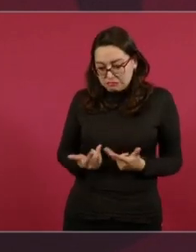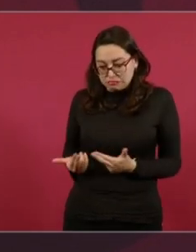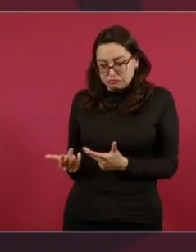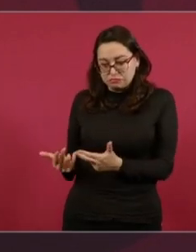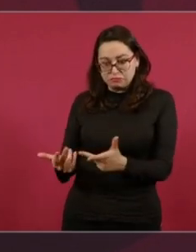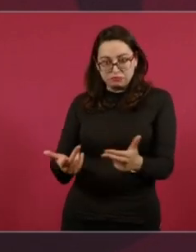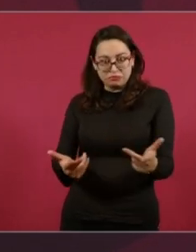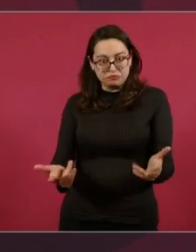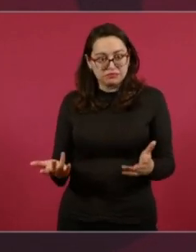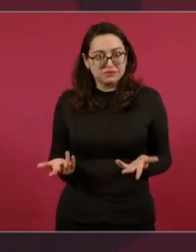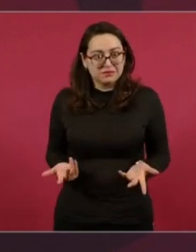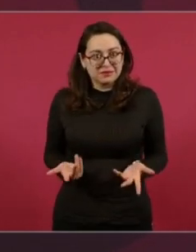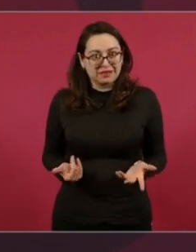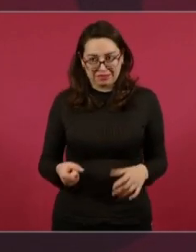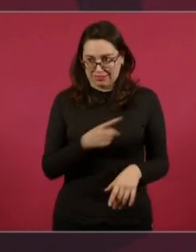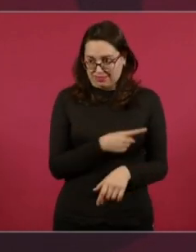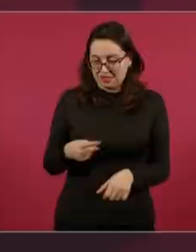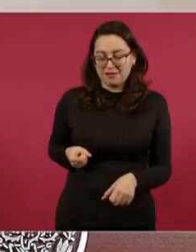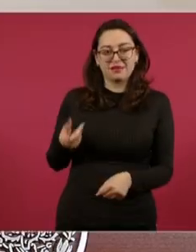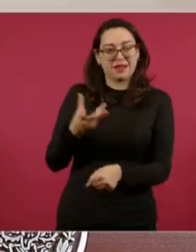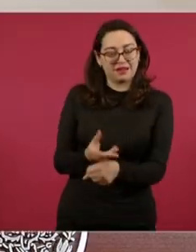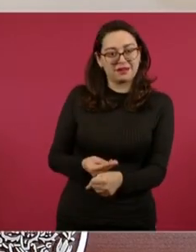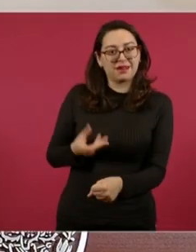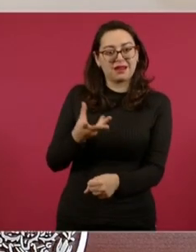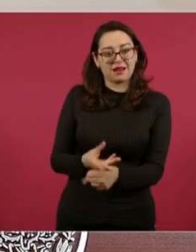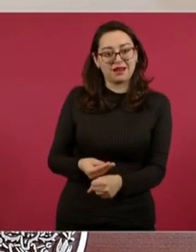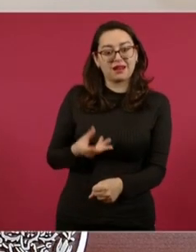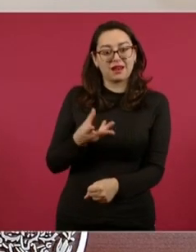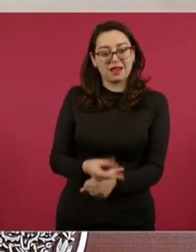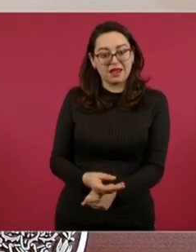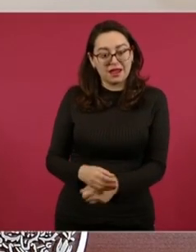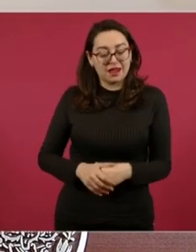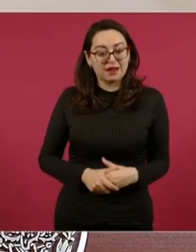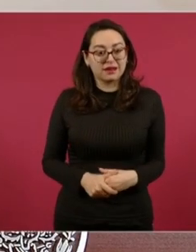de Escárcega a Tulum,